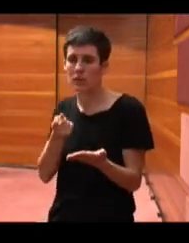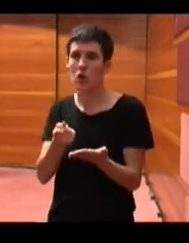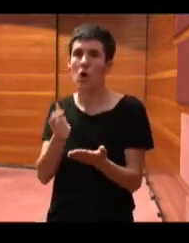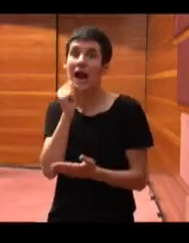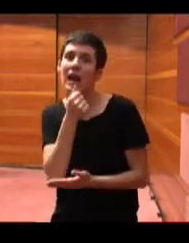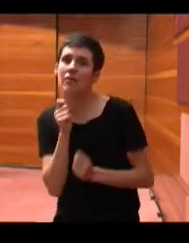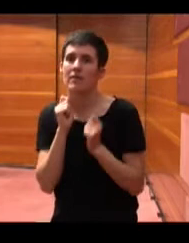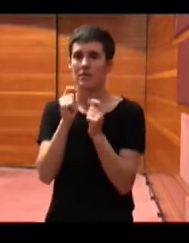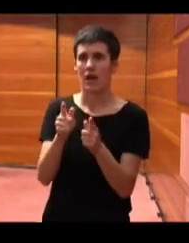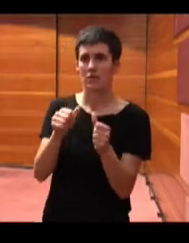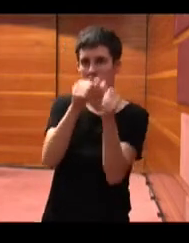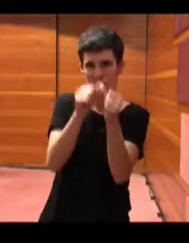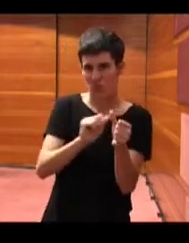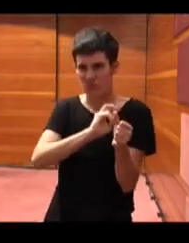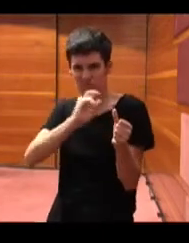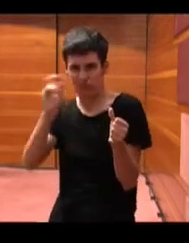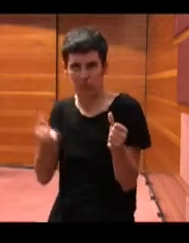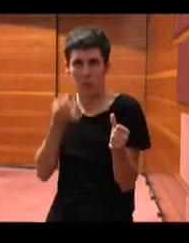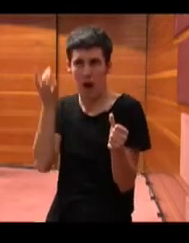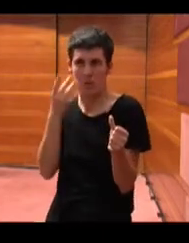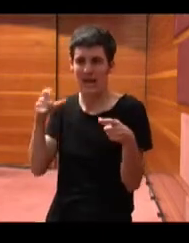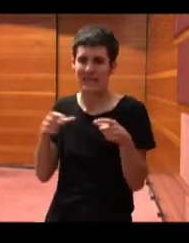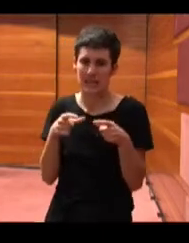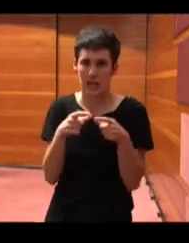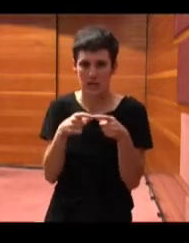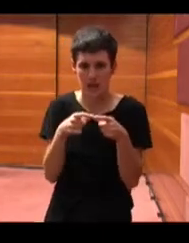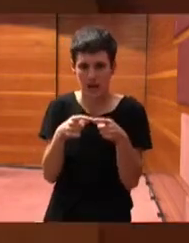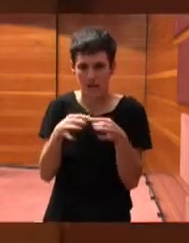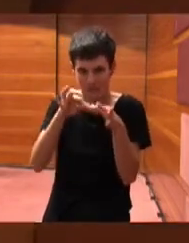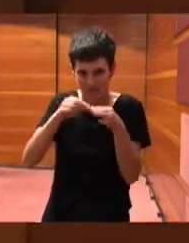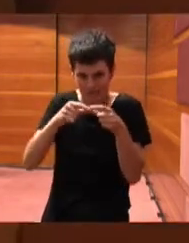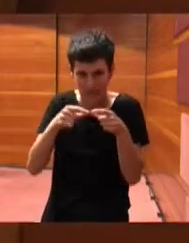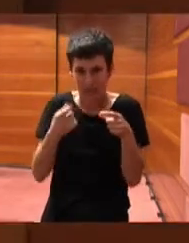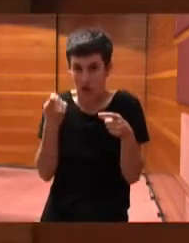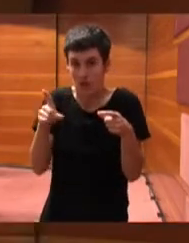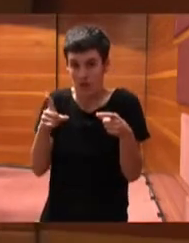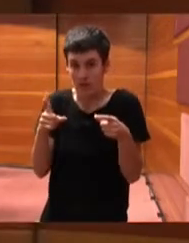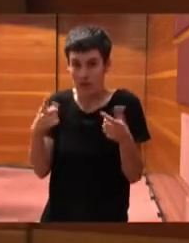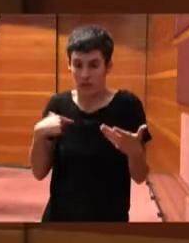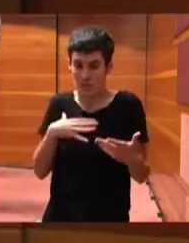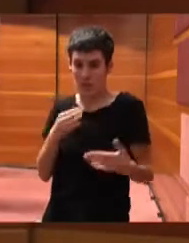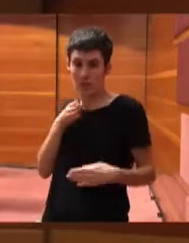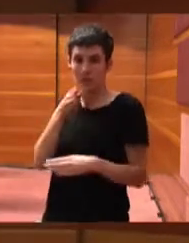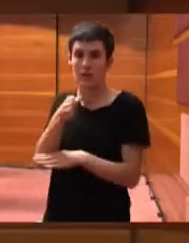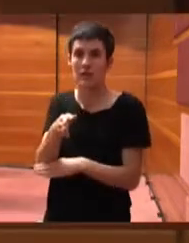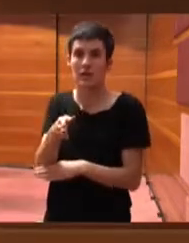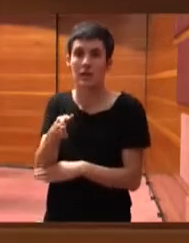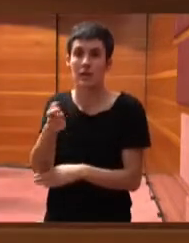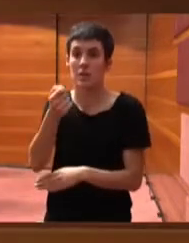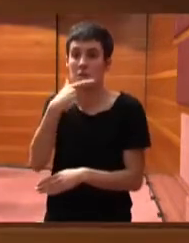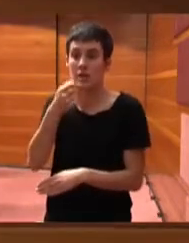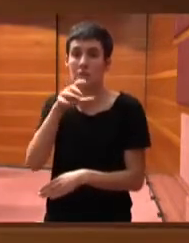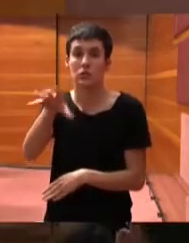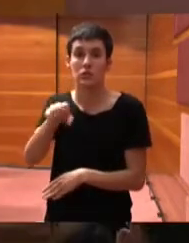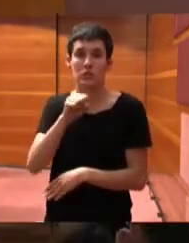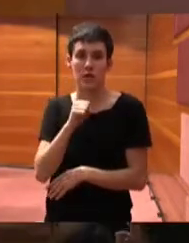se me ocurren millones de fórmulas que no tener que llevar una tarjetita física y me dan el medicamento, pues igual esto se